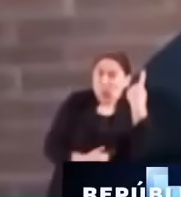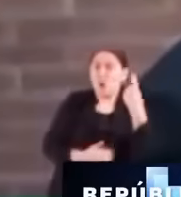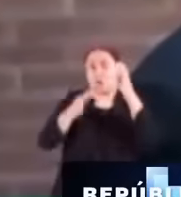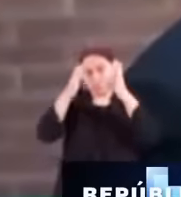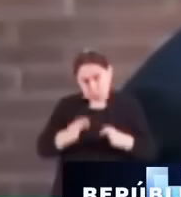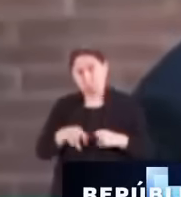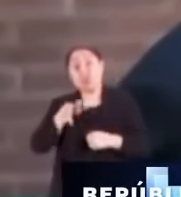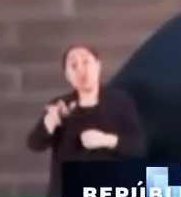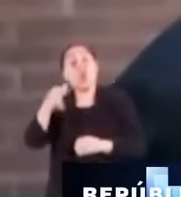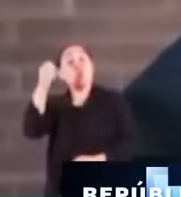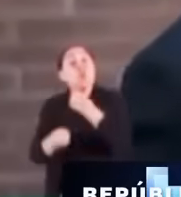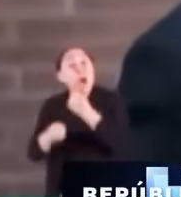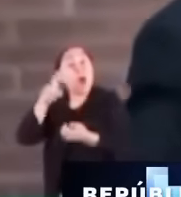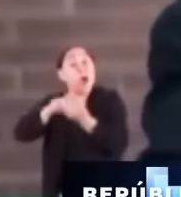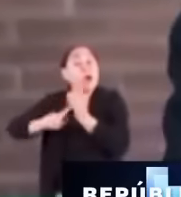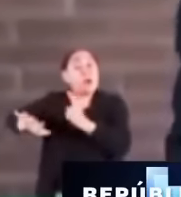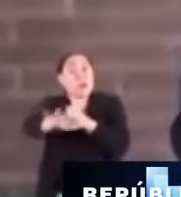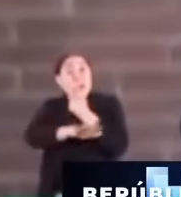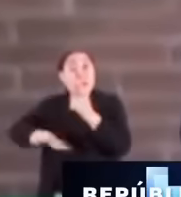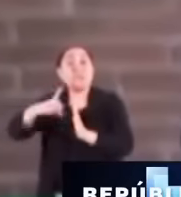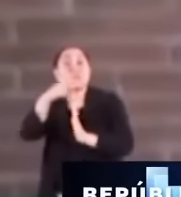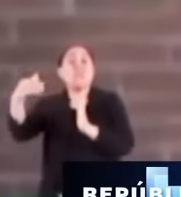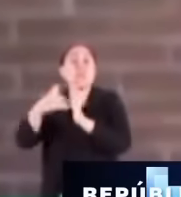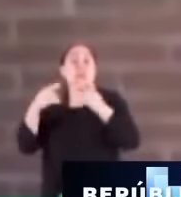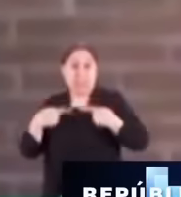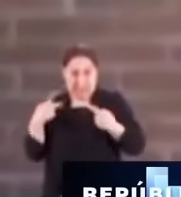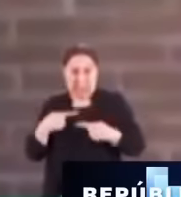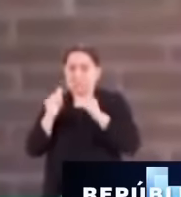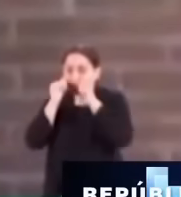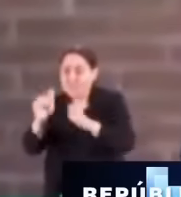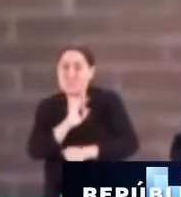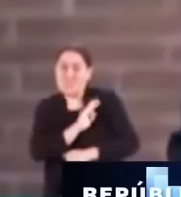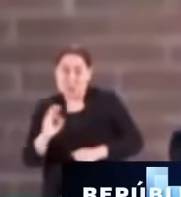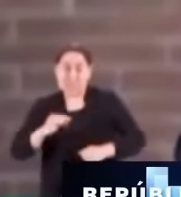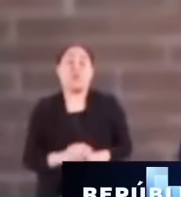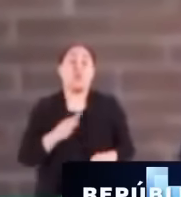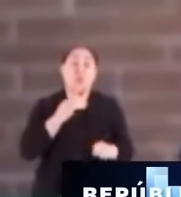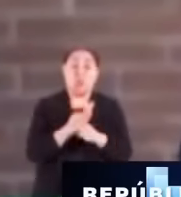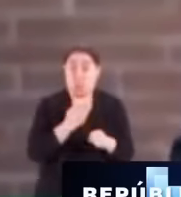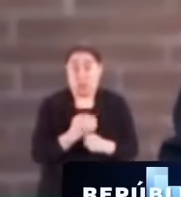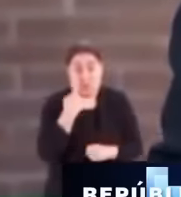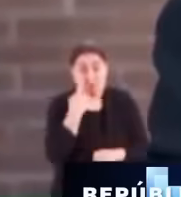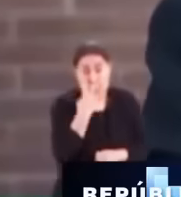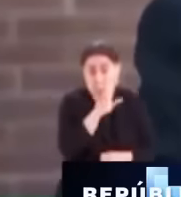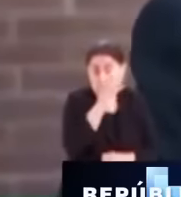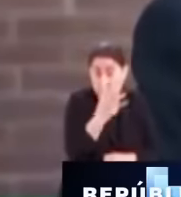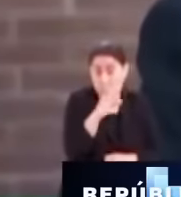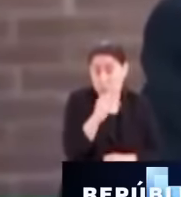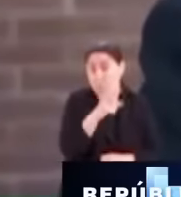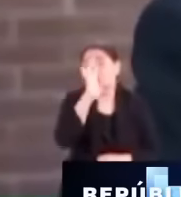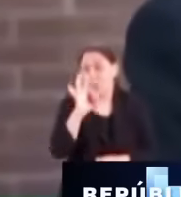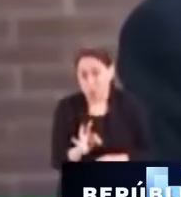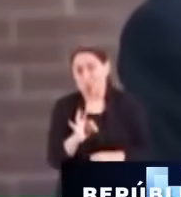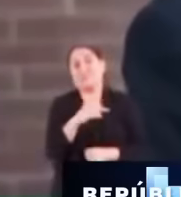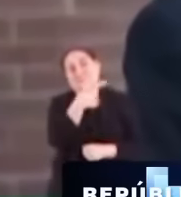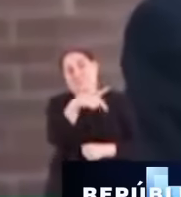18 jueces por cada 100.000 habitantes. Como resultado, solamente el 4.3% de las